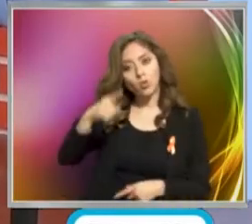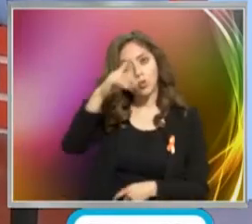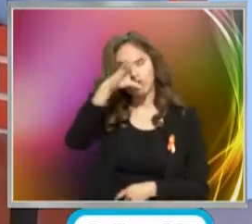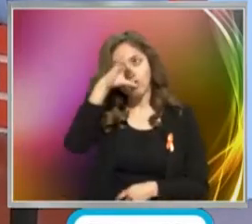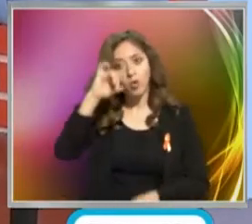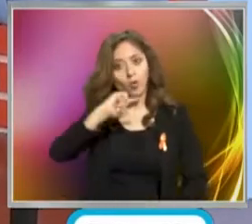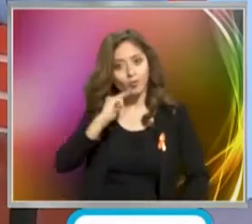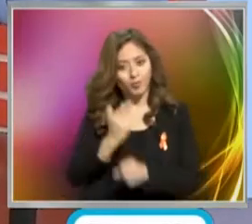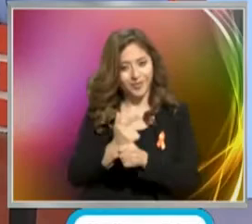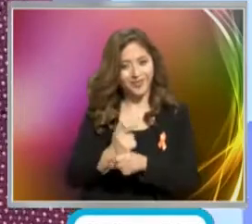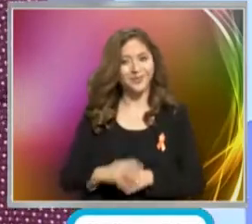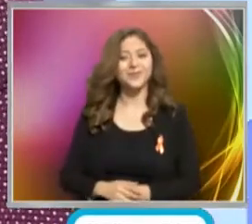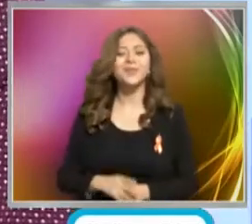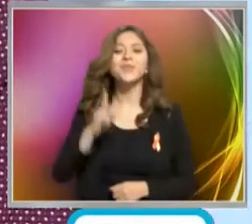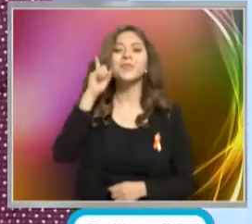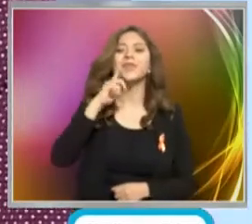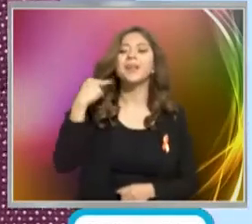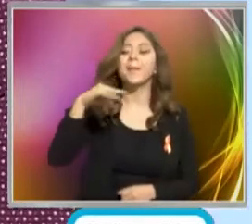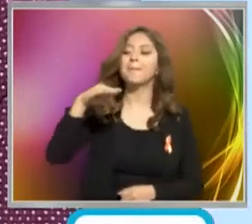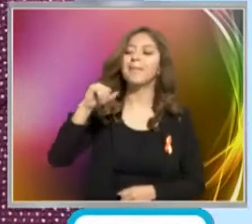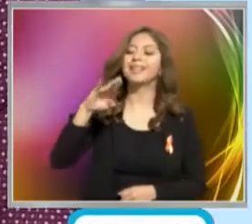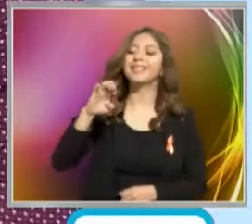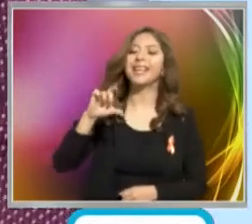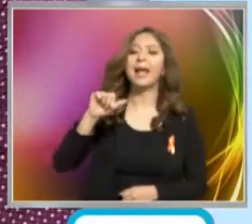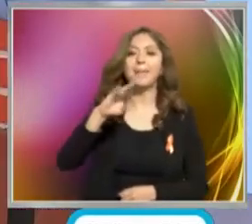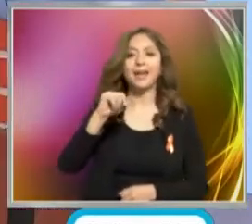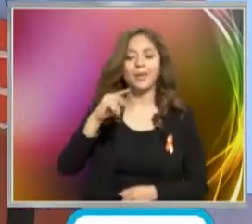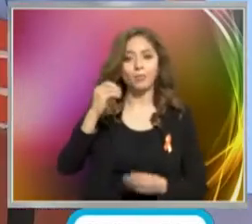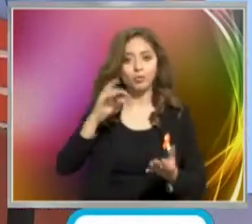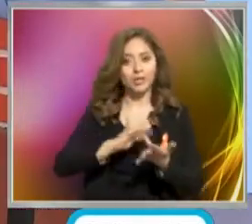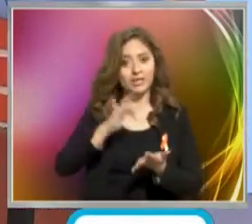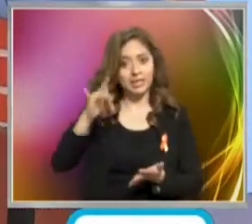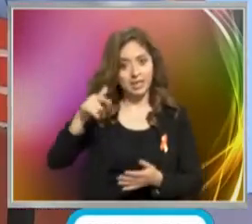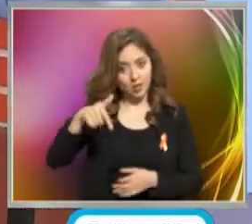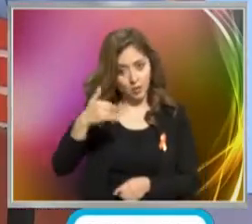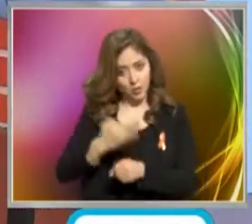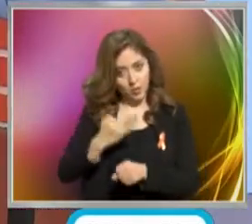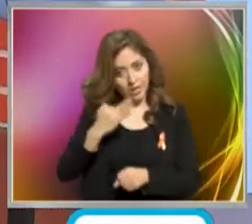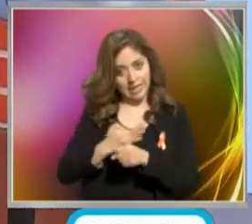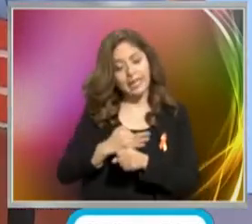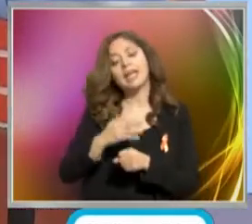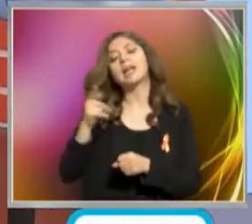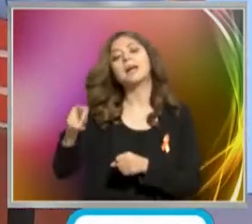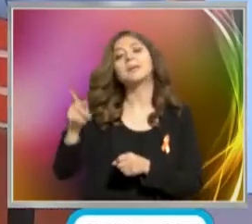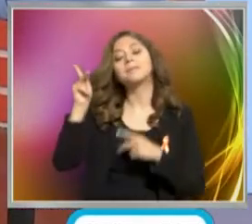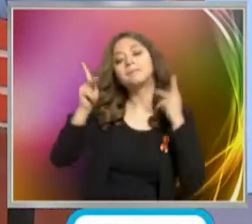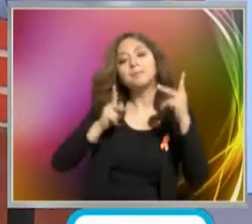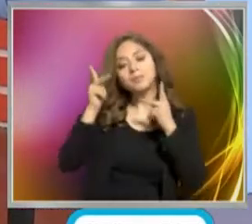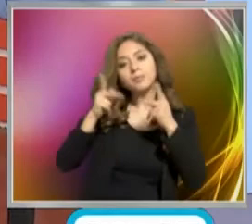Claro. ¿no? Marcela Barreto, muchas gracias. No, de nada, al por estar contrario. con nosotros, por esta invitación. Ahí estaremos visitando